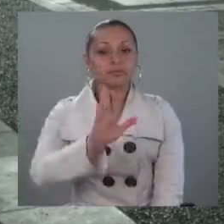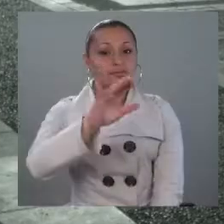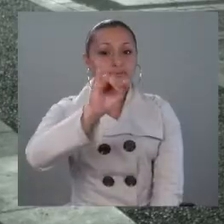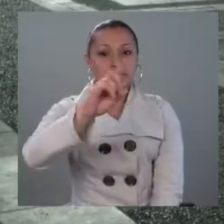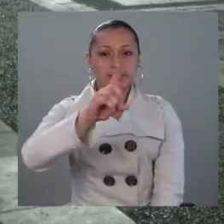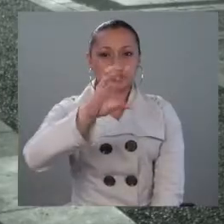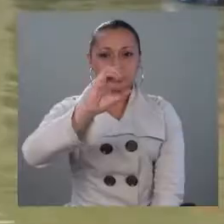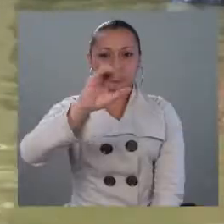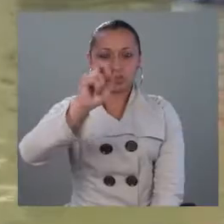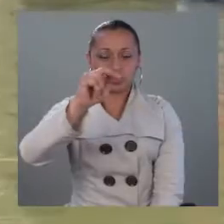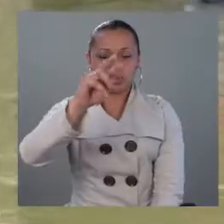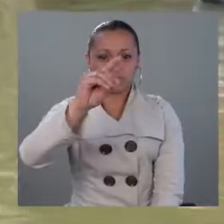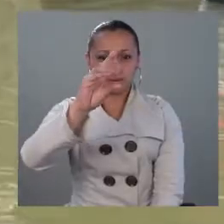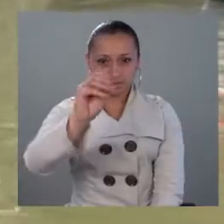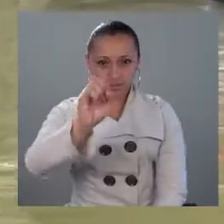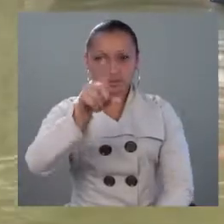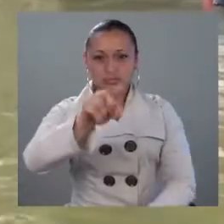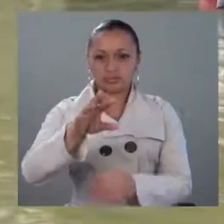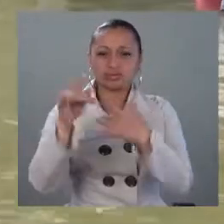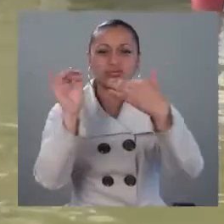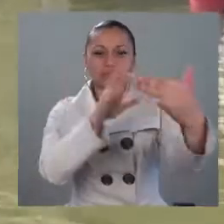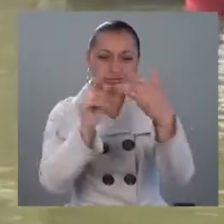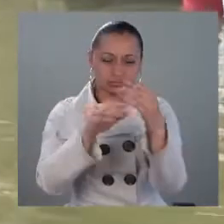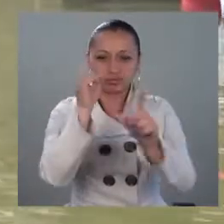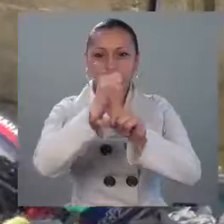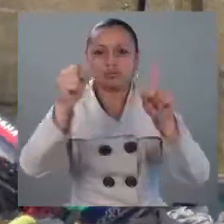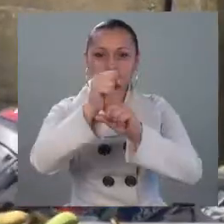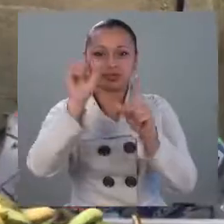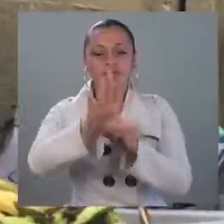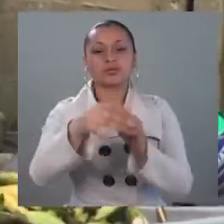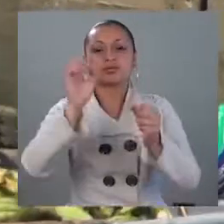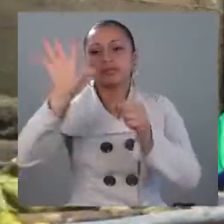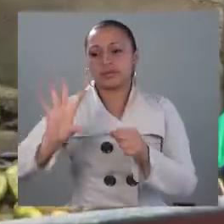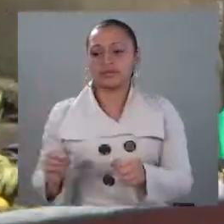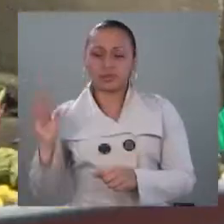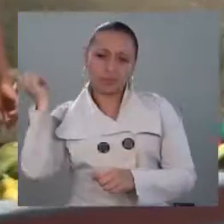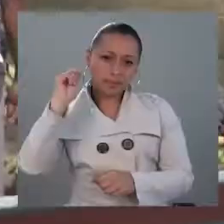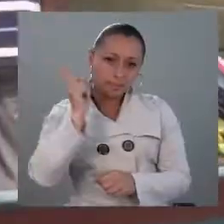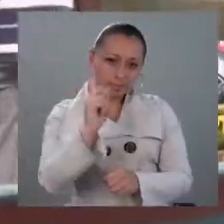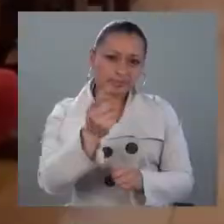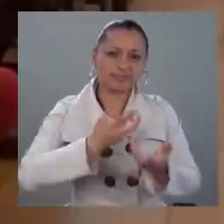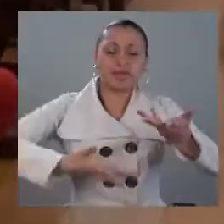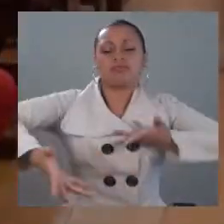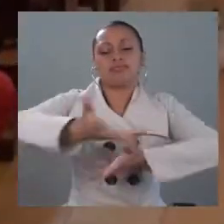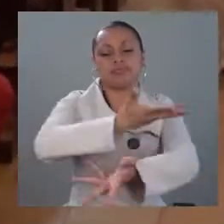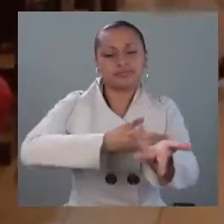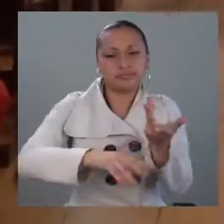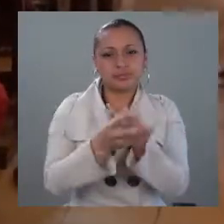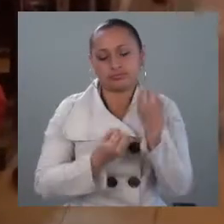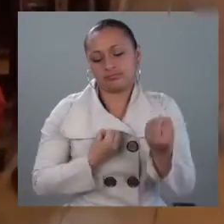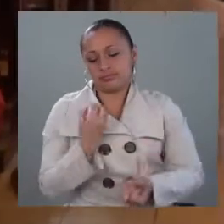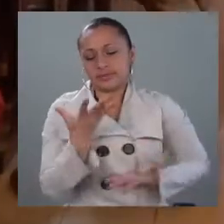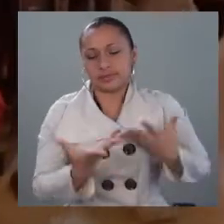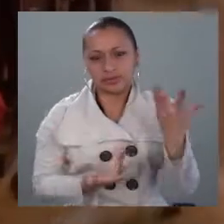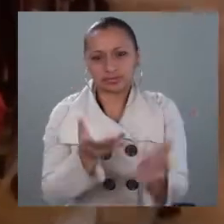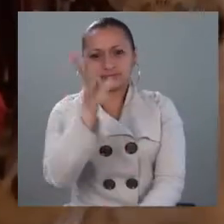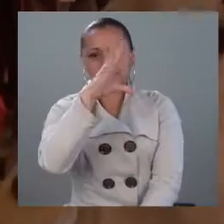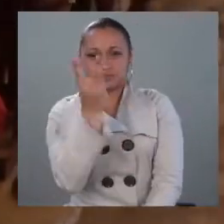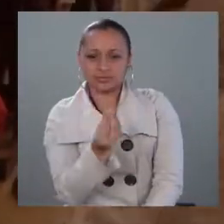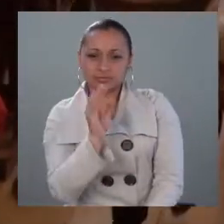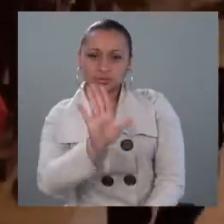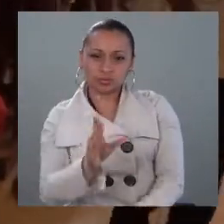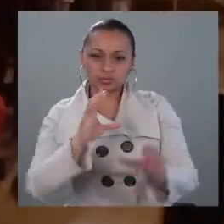Santa Bárbara Iscuandé, en medio de los conflictos sociales que afronta el Pacífico desde hace décadas, unió la tradición oral, la memoria colectiva de las comunidades